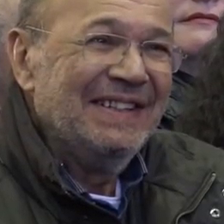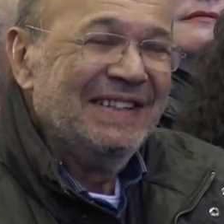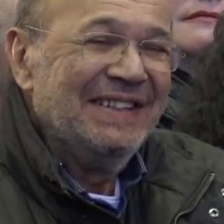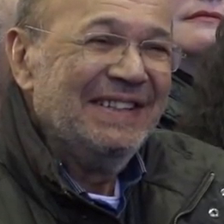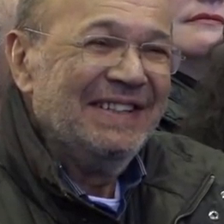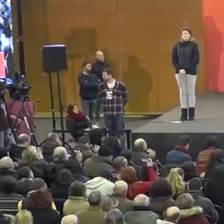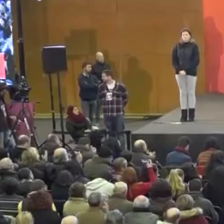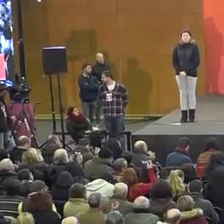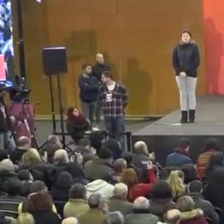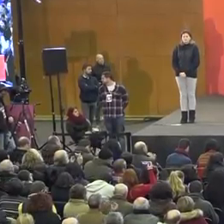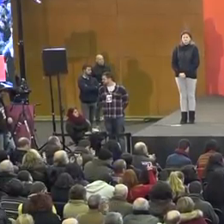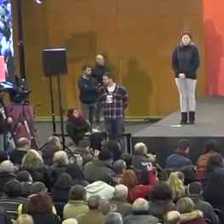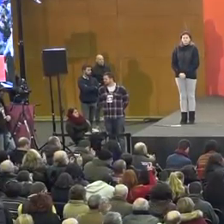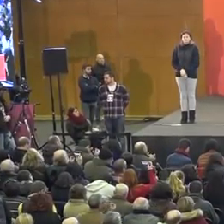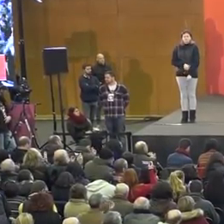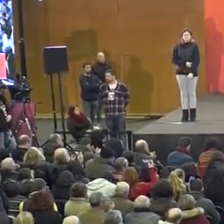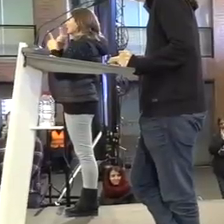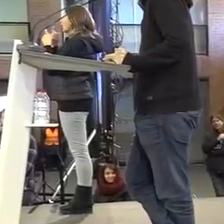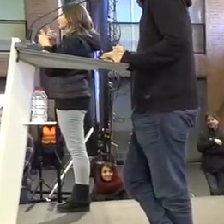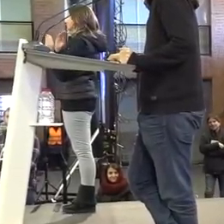para dialogar. Y esa persona